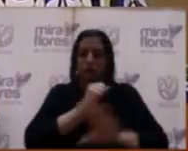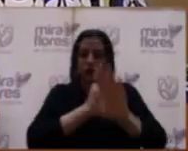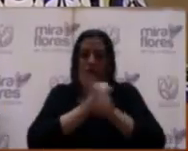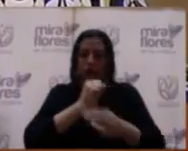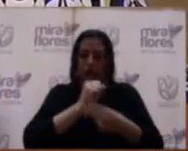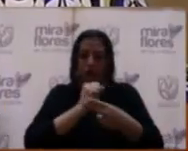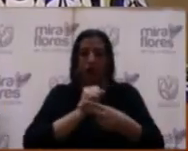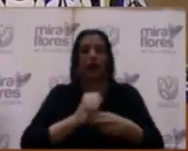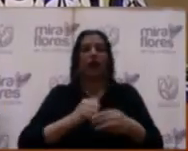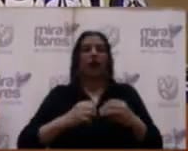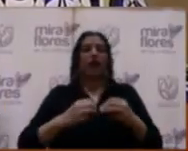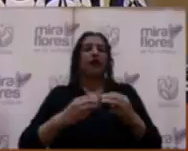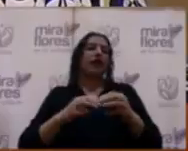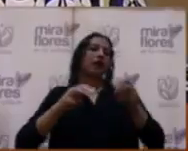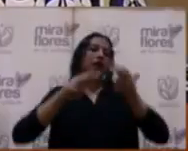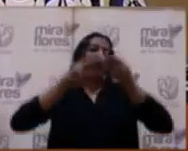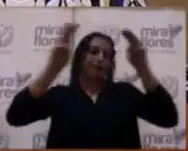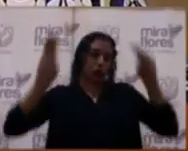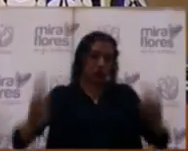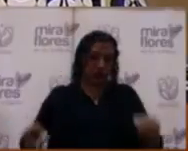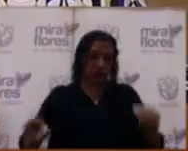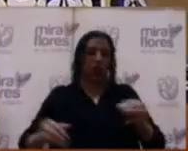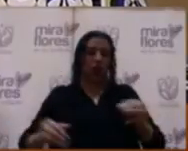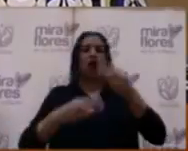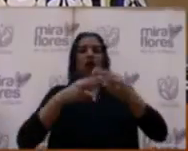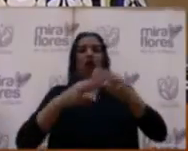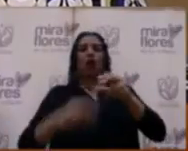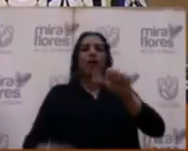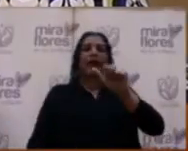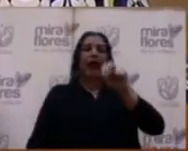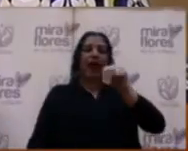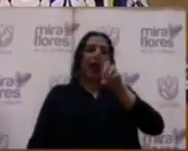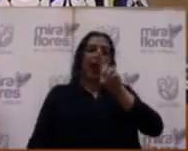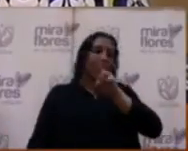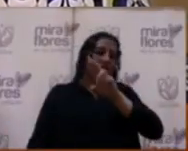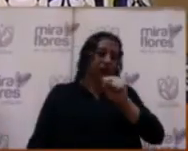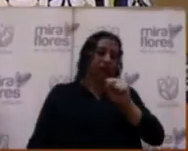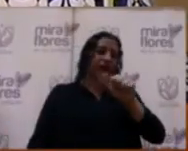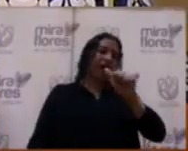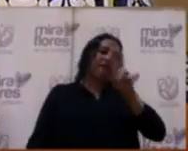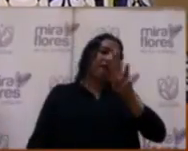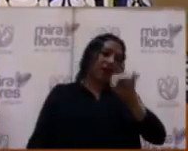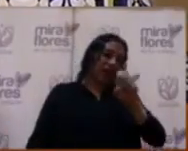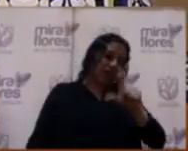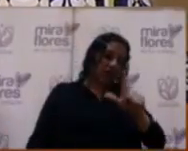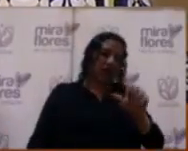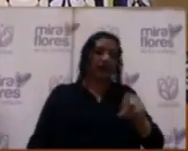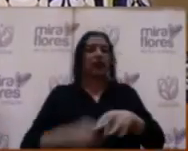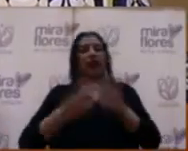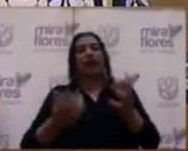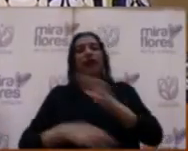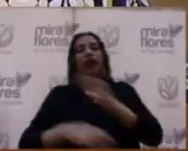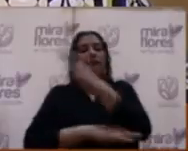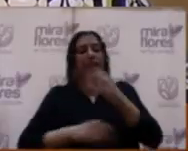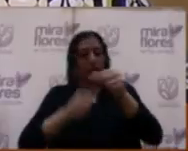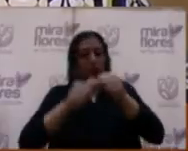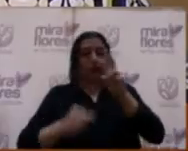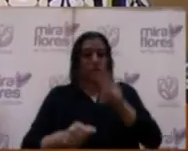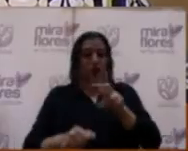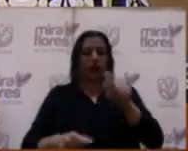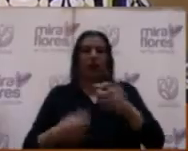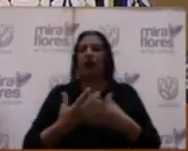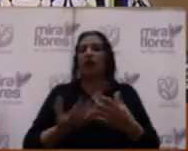del Museo Andrés Avelino Cáceres, que lo tenemos ubicado en el Parque Reducto número 2. Hay piezas museográficas